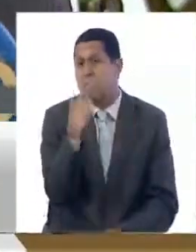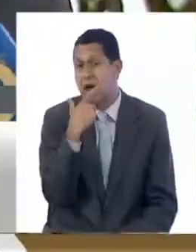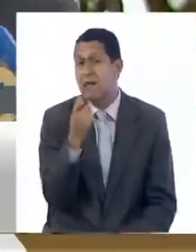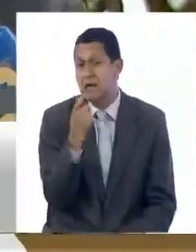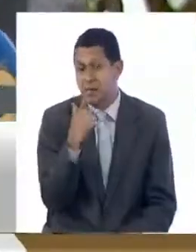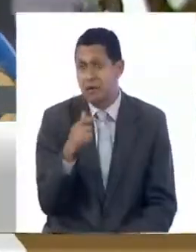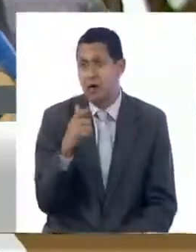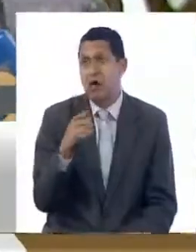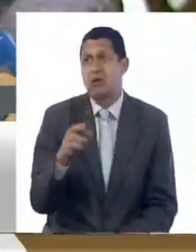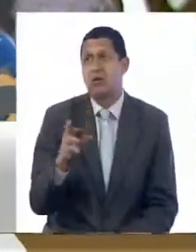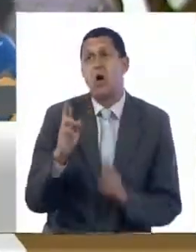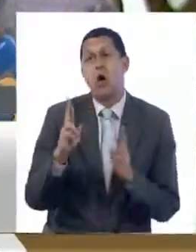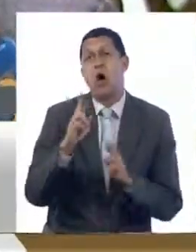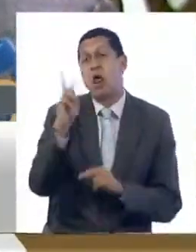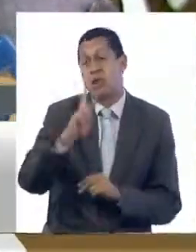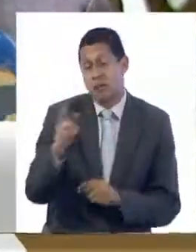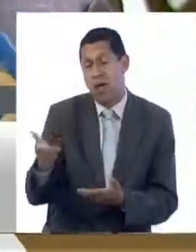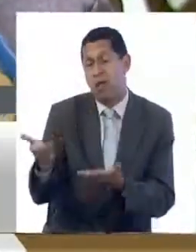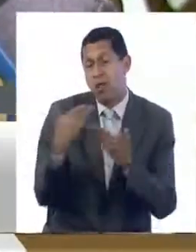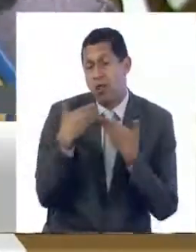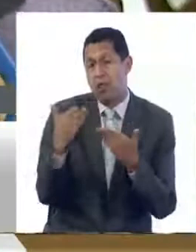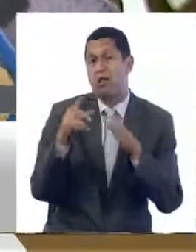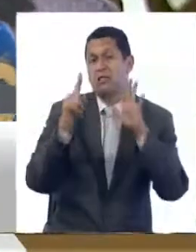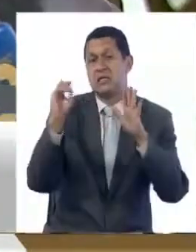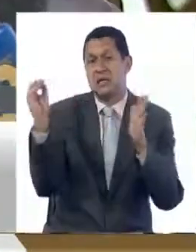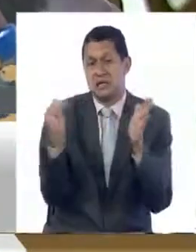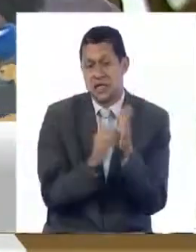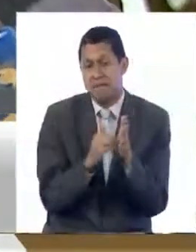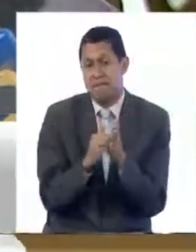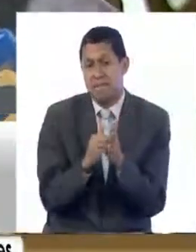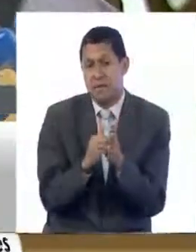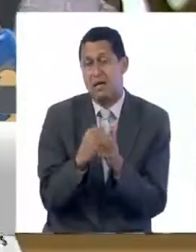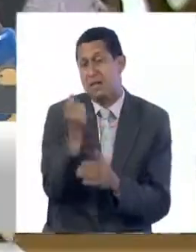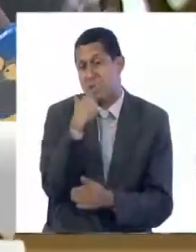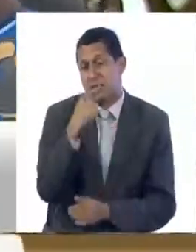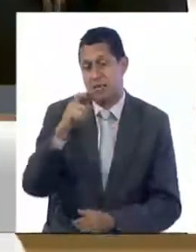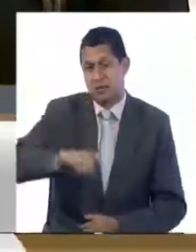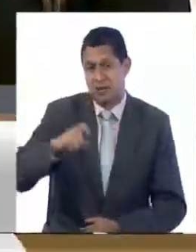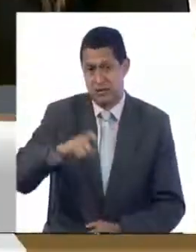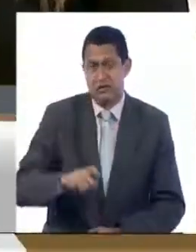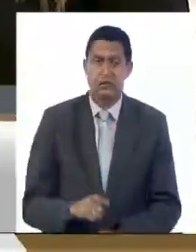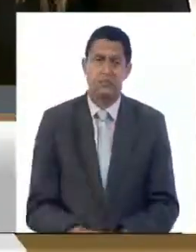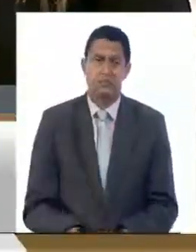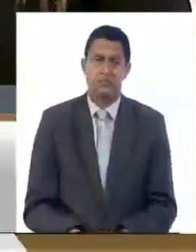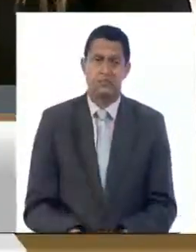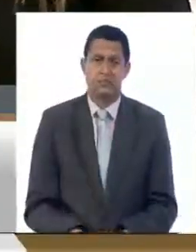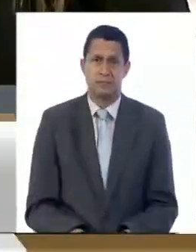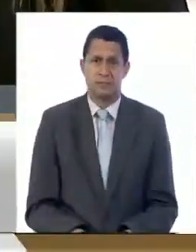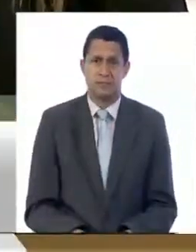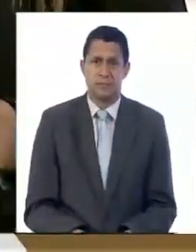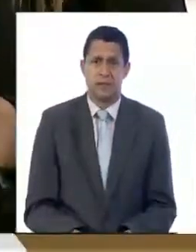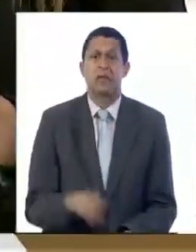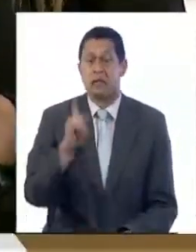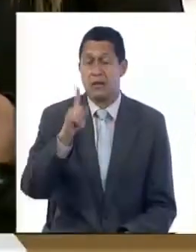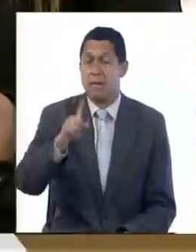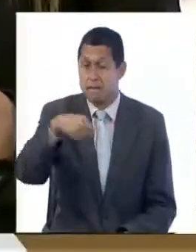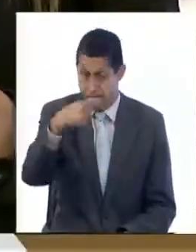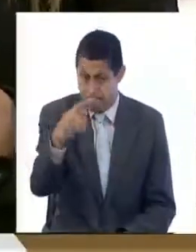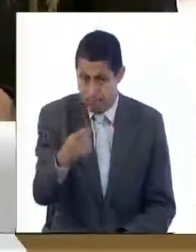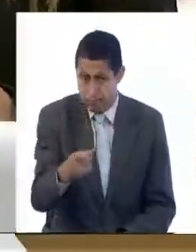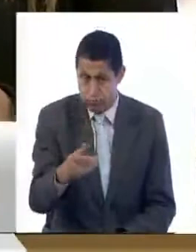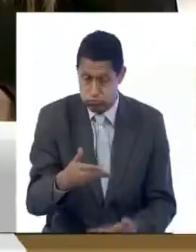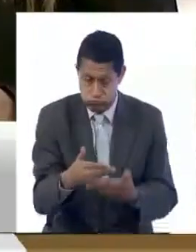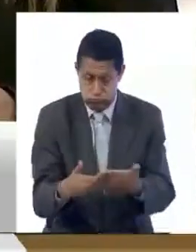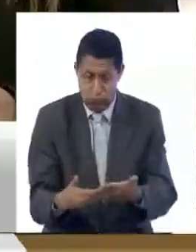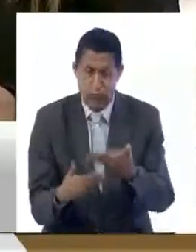ver si el país puede recibir las 60.000 toneladas métricas de medicamentos que requerimos. Asimismo, manifestó que en los próximos días consignará